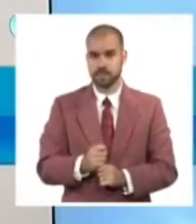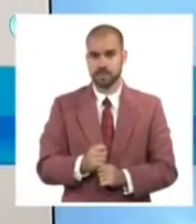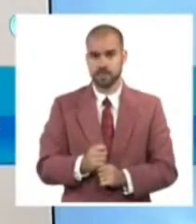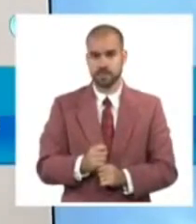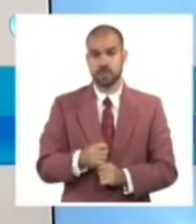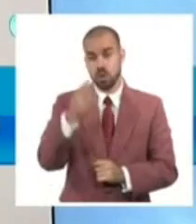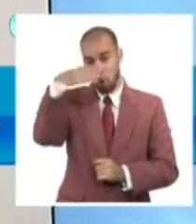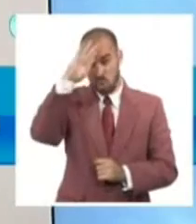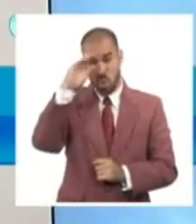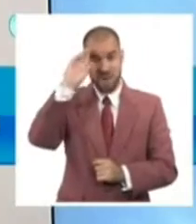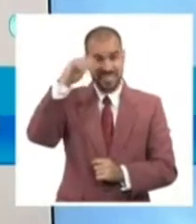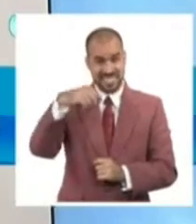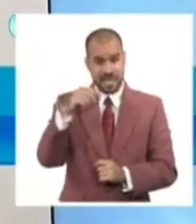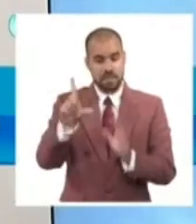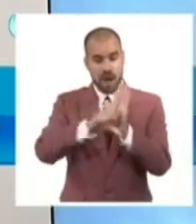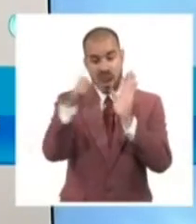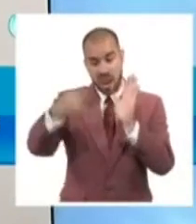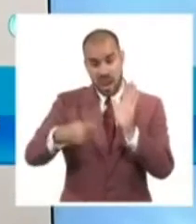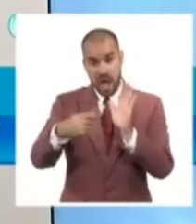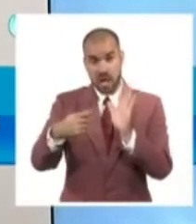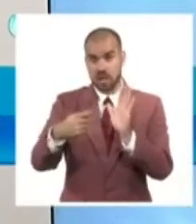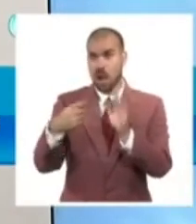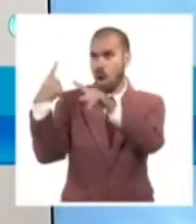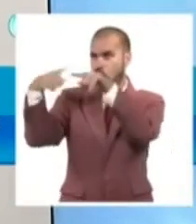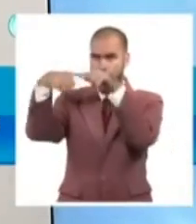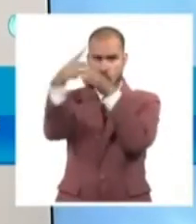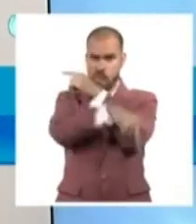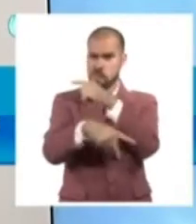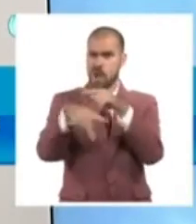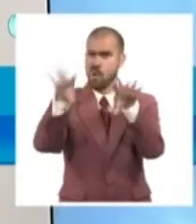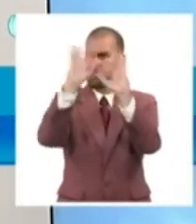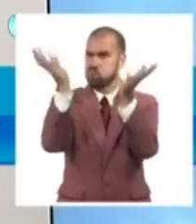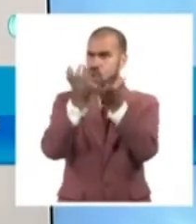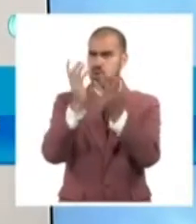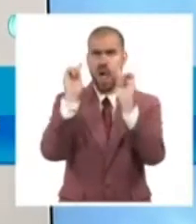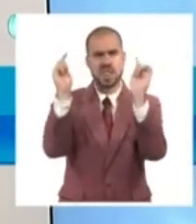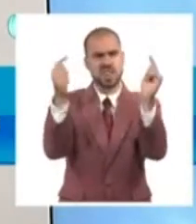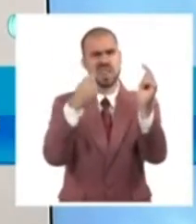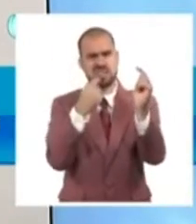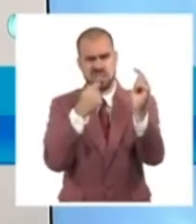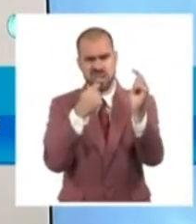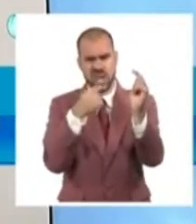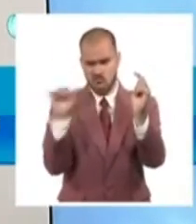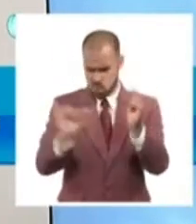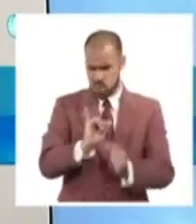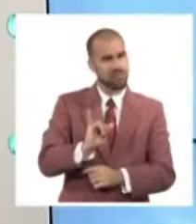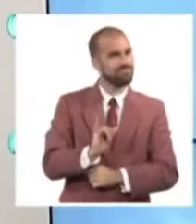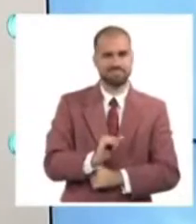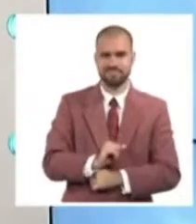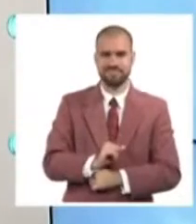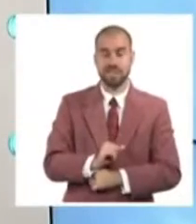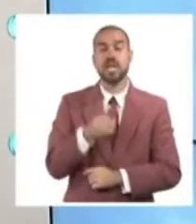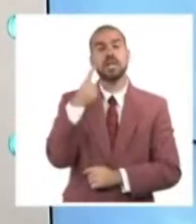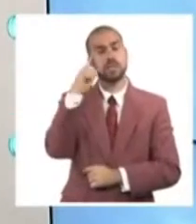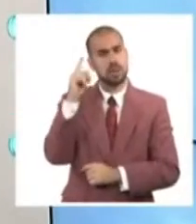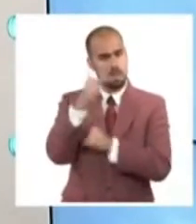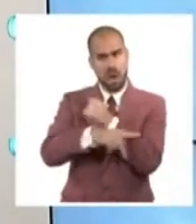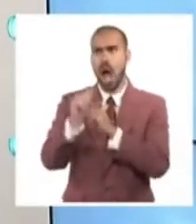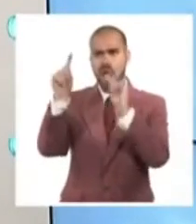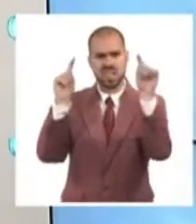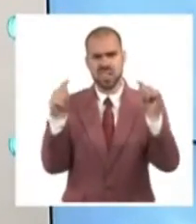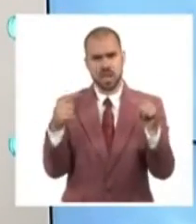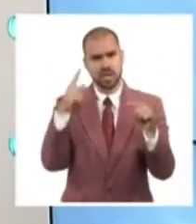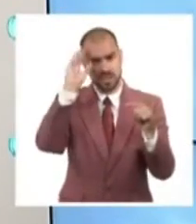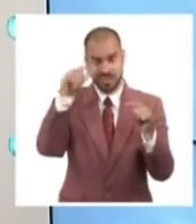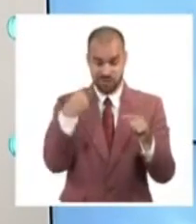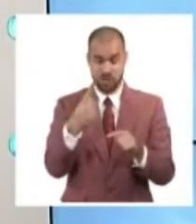tiene comparación ni precedente en el mundo. No hay una nación que haya podido aprobar 21 normas jurídicas como la hemos aprobado en